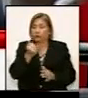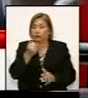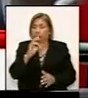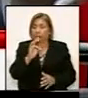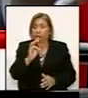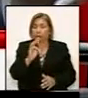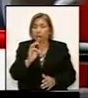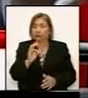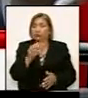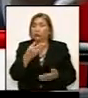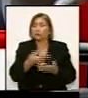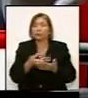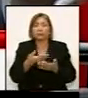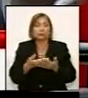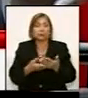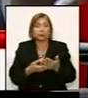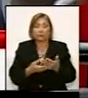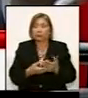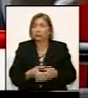son enmendaduras